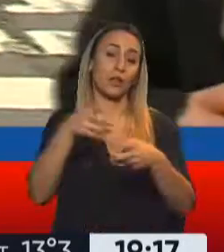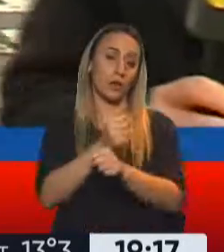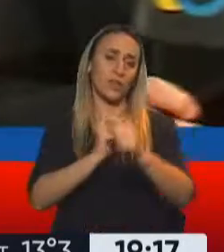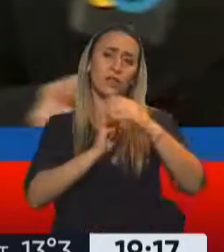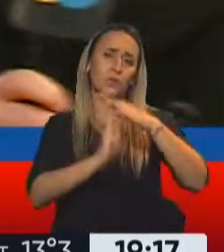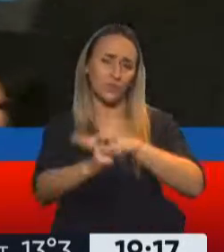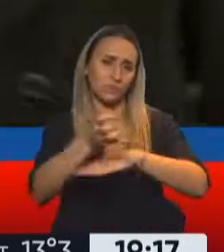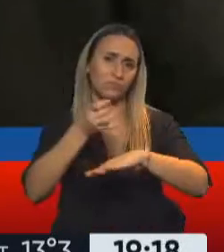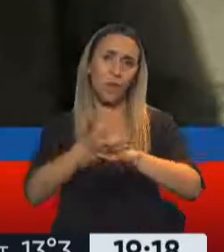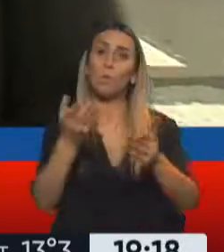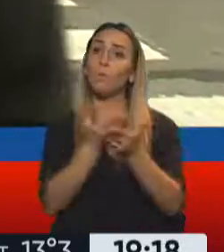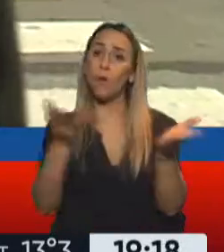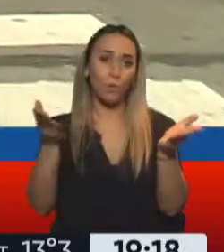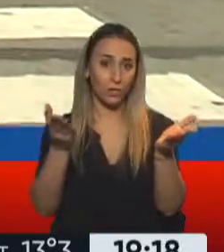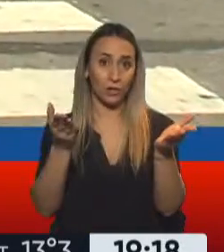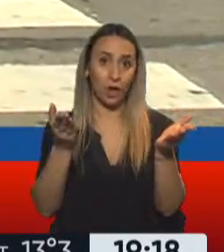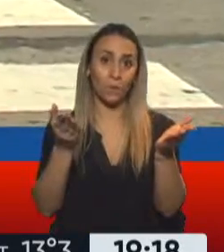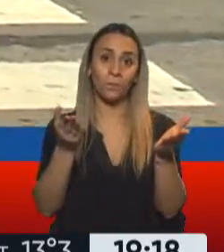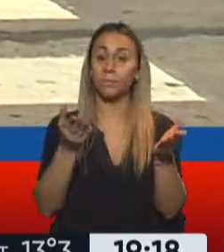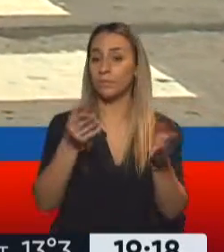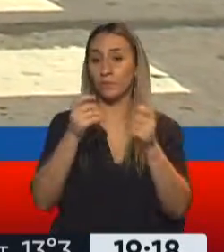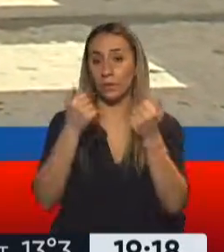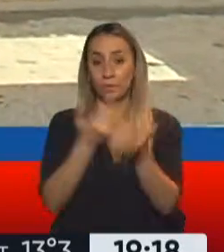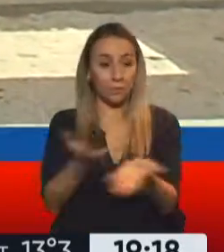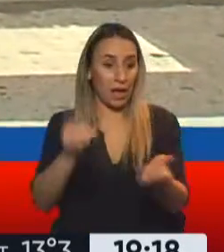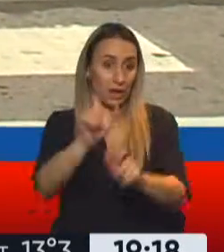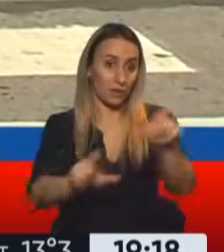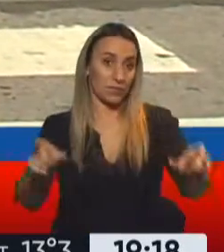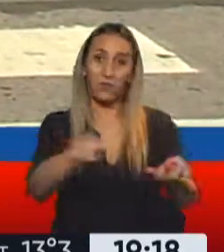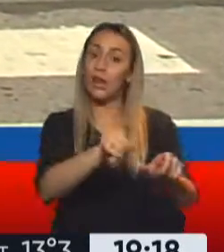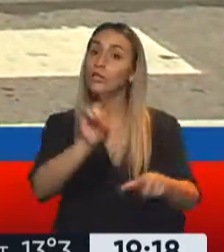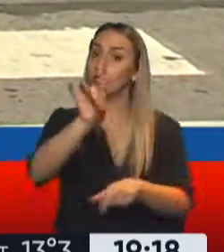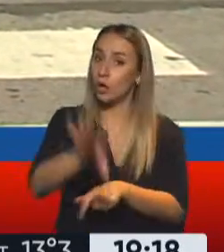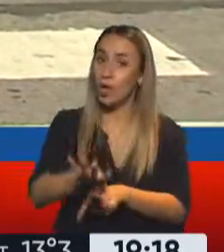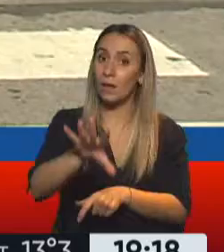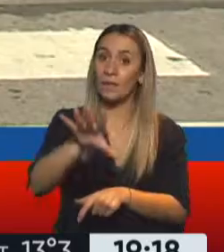público de pasajeros solamente lo pueden